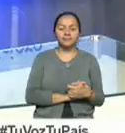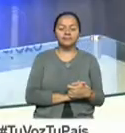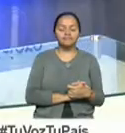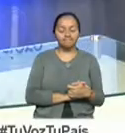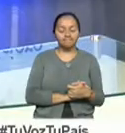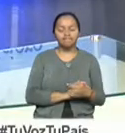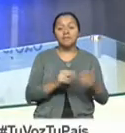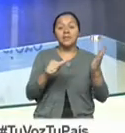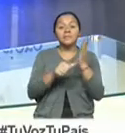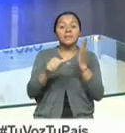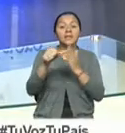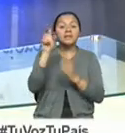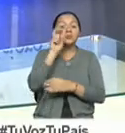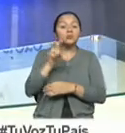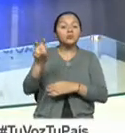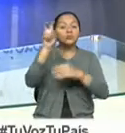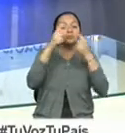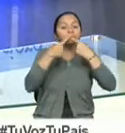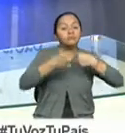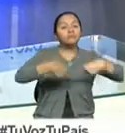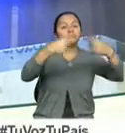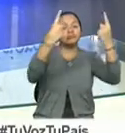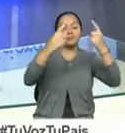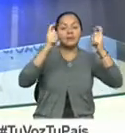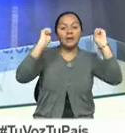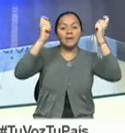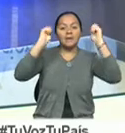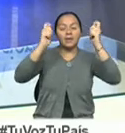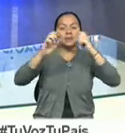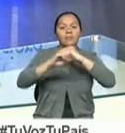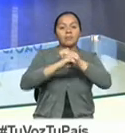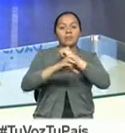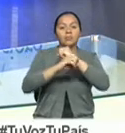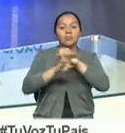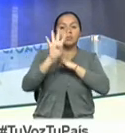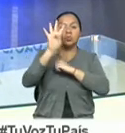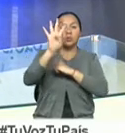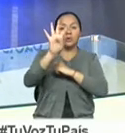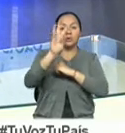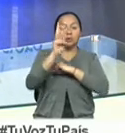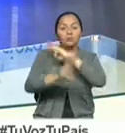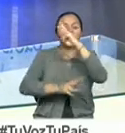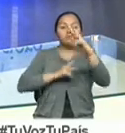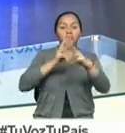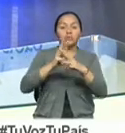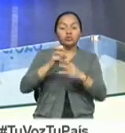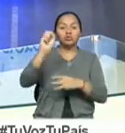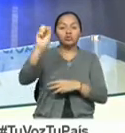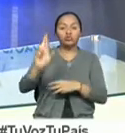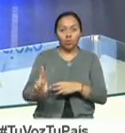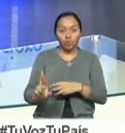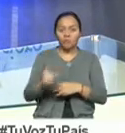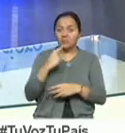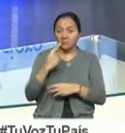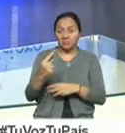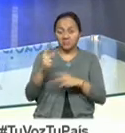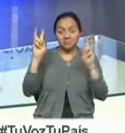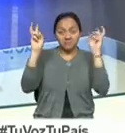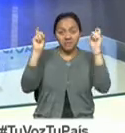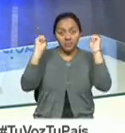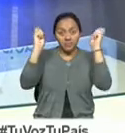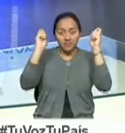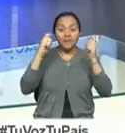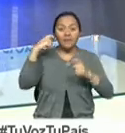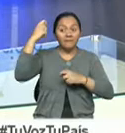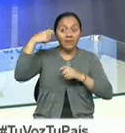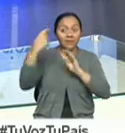El Ministerio de Turismo lanzó la campaña promocional denominada Los Cuatro Mundos del Sur, la cual mediante un video muestra los atractivos